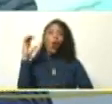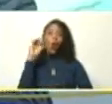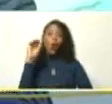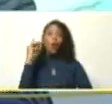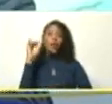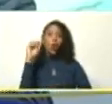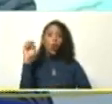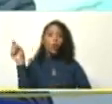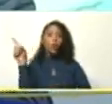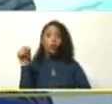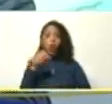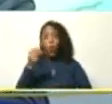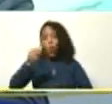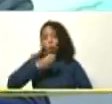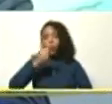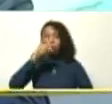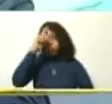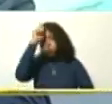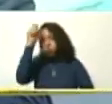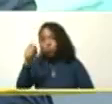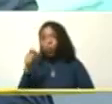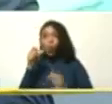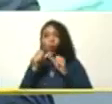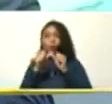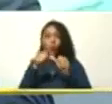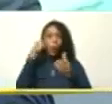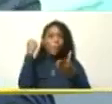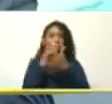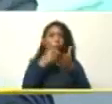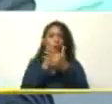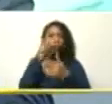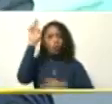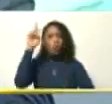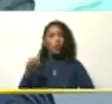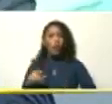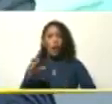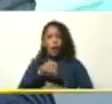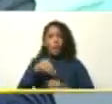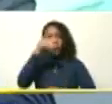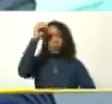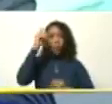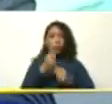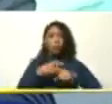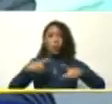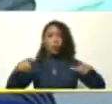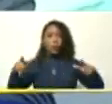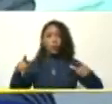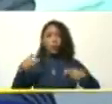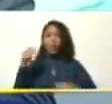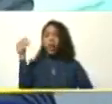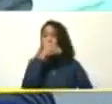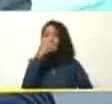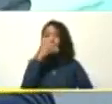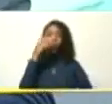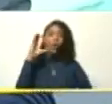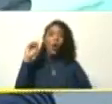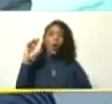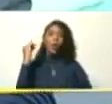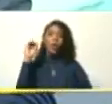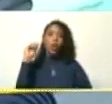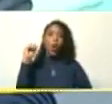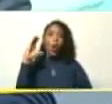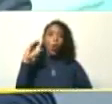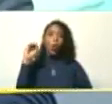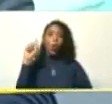aquellos comunicadores que siguen batallando día a día con el espíritu emancipador del Correo del Orinoco. Porque